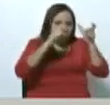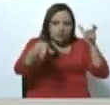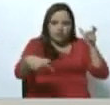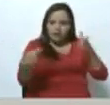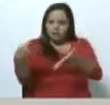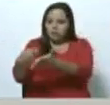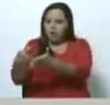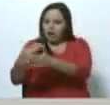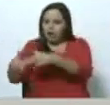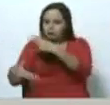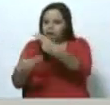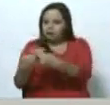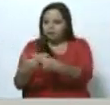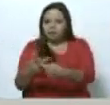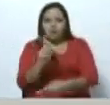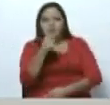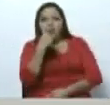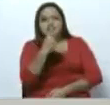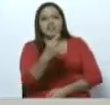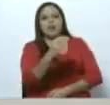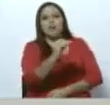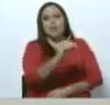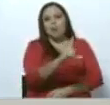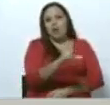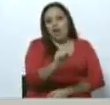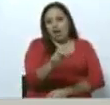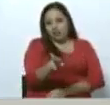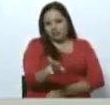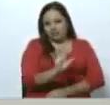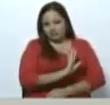No voy a nombrar a La Polar para que no digan nada.